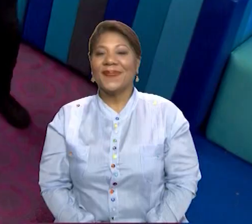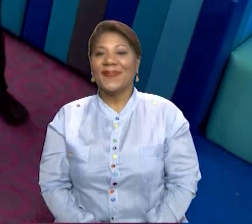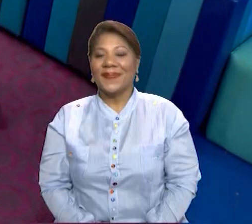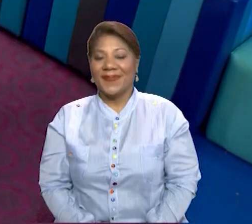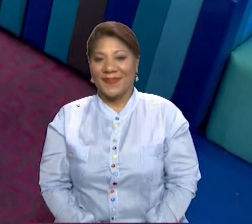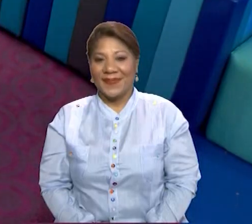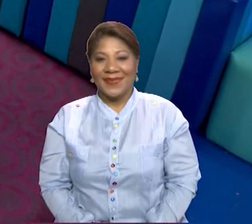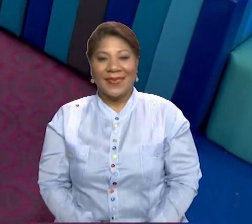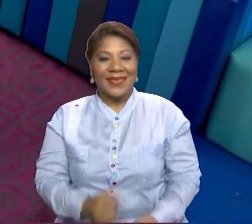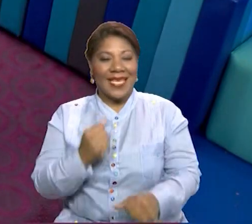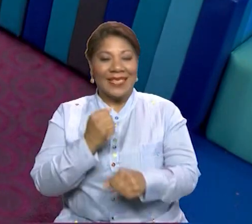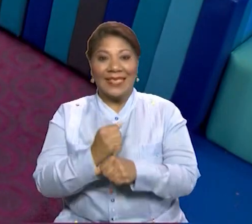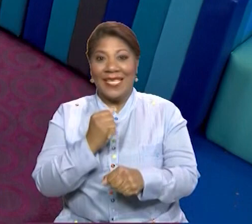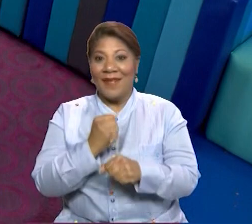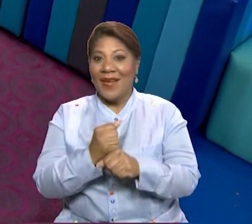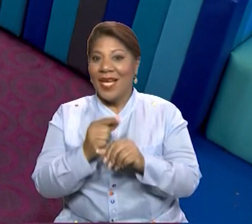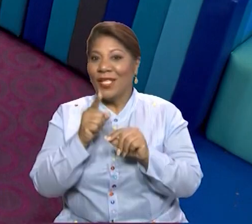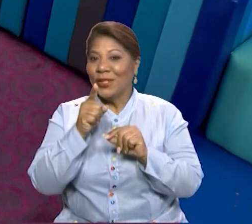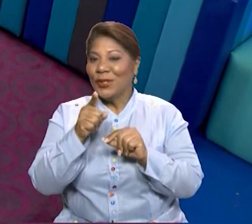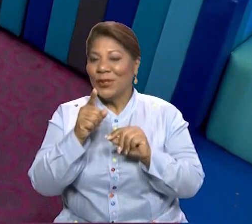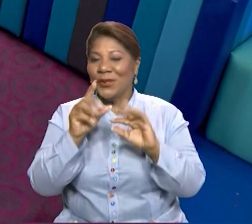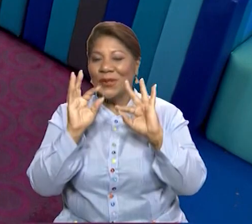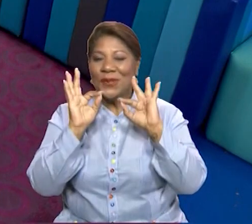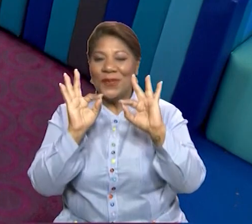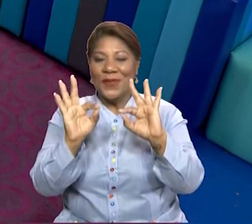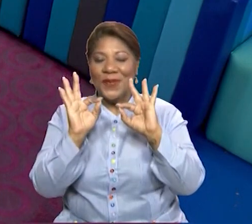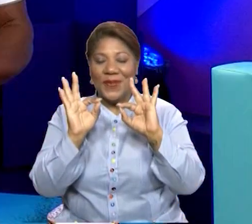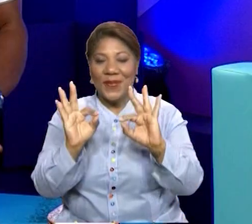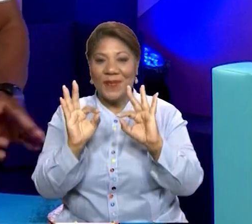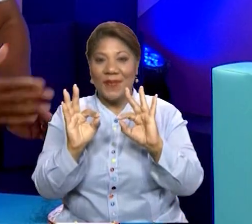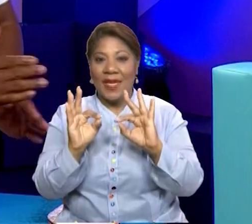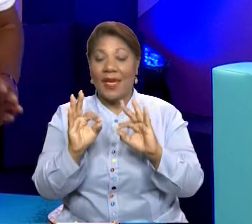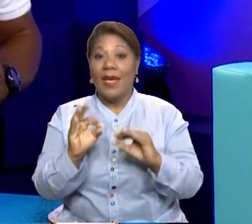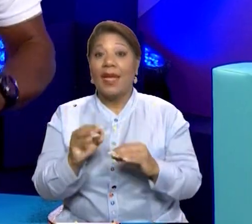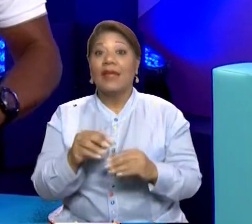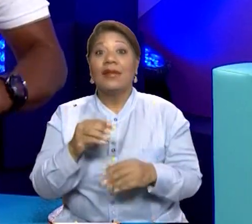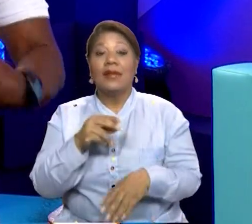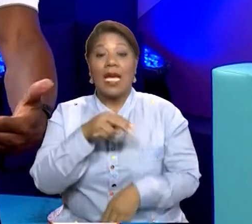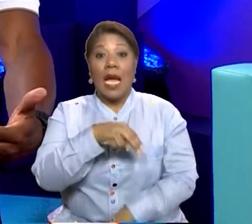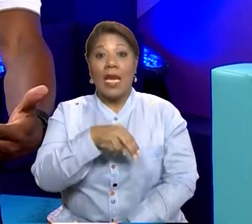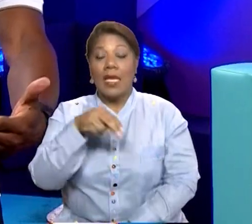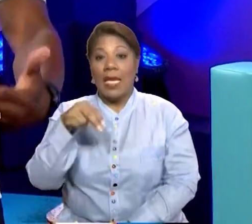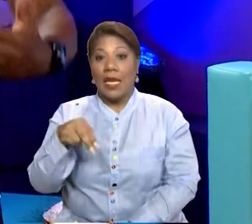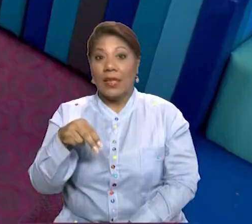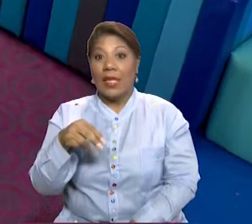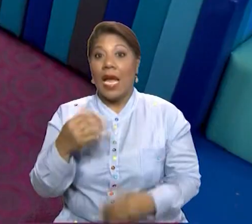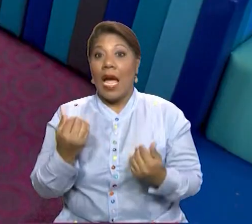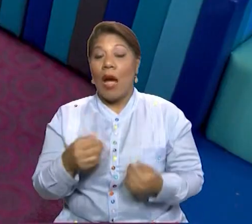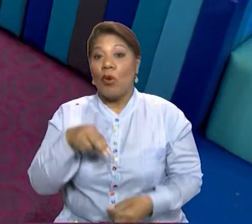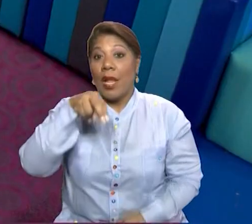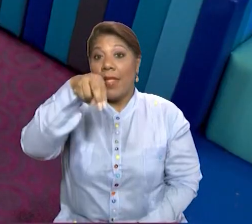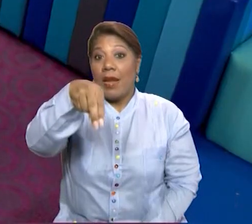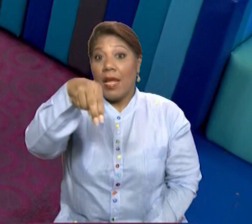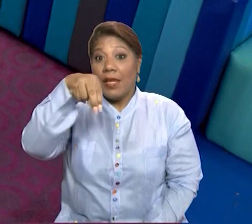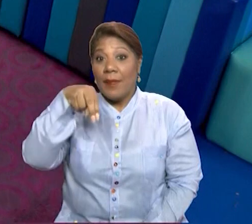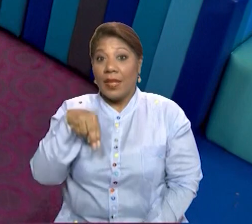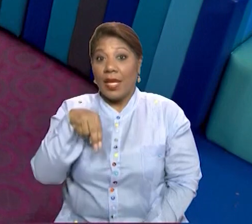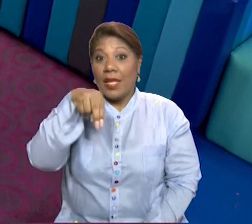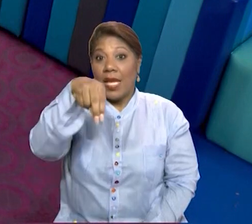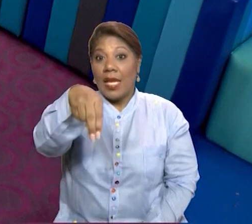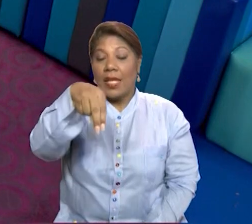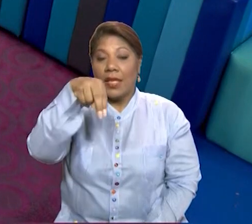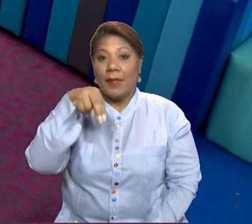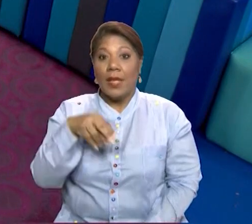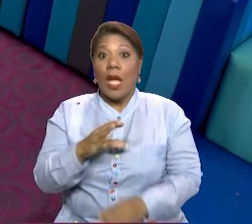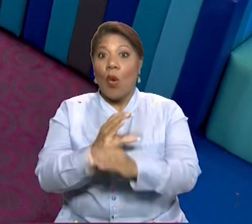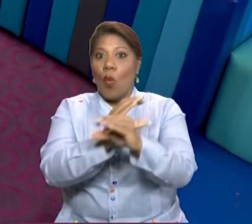1, 2, 3, 4. Excelente. Bien, niños. Ahora, ya lo hicimos lateral. Vamos a hacerlo adelante y atrás. Tenemos que ver nuestro